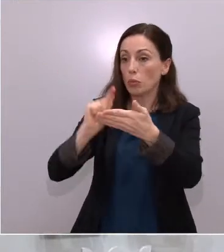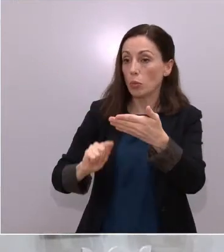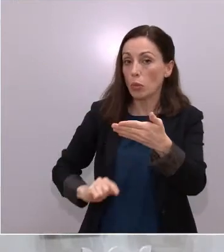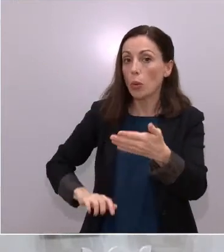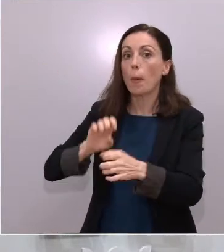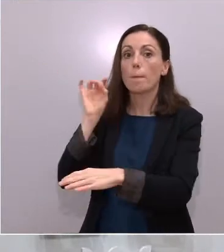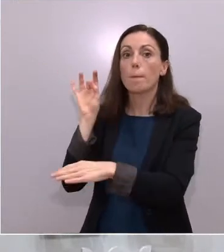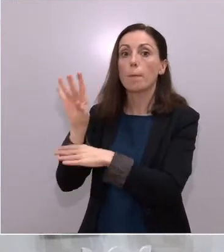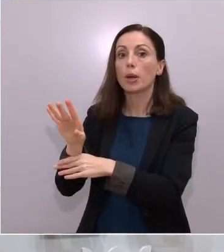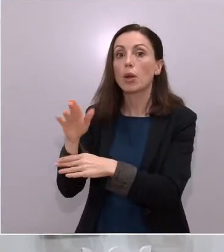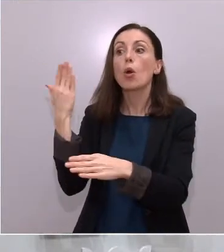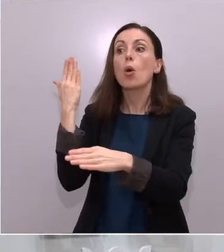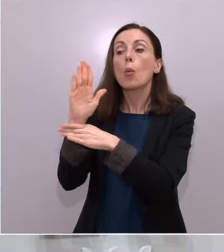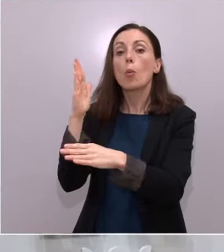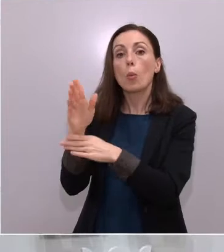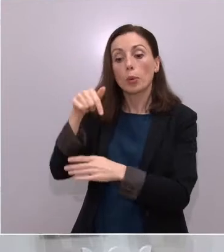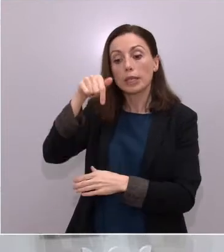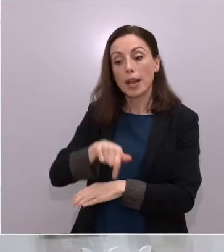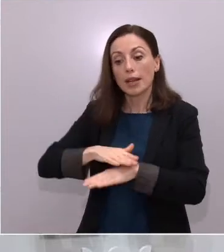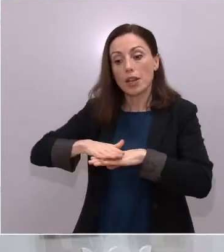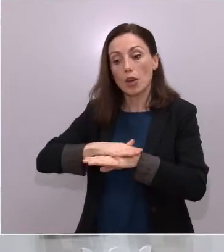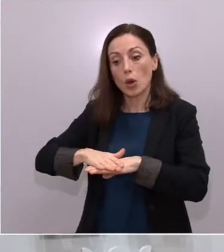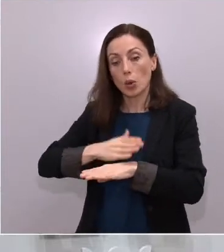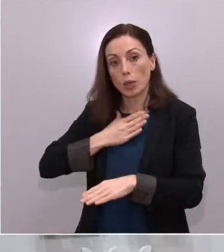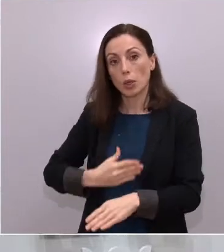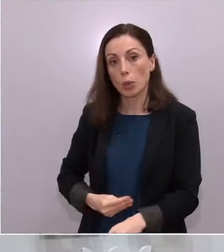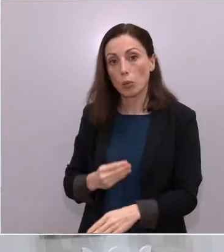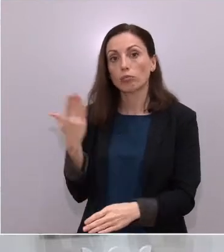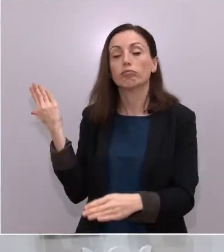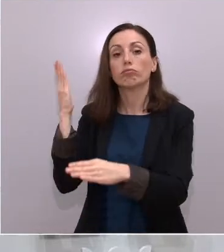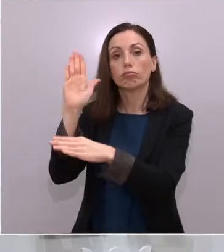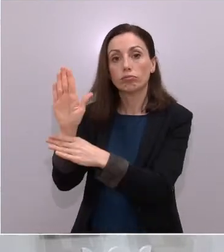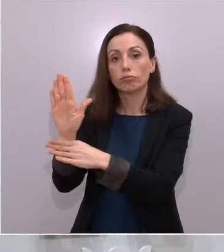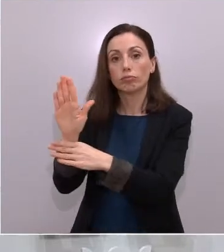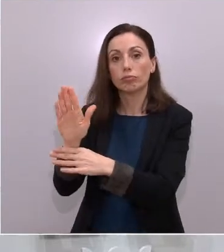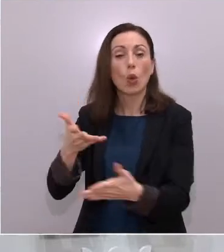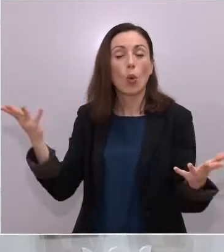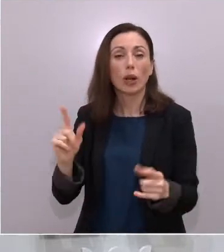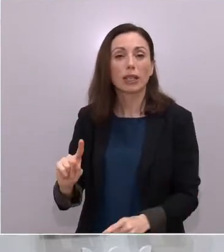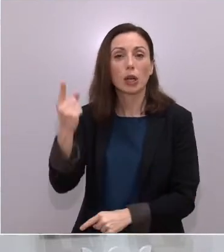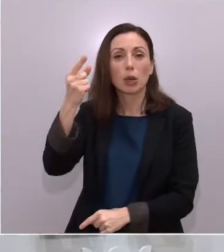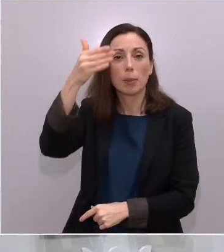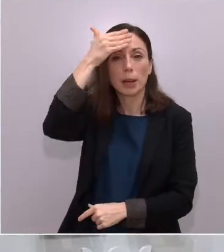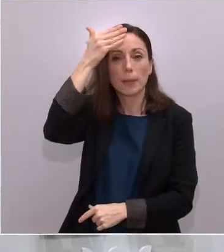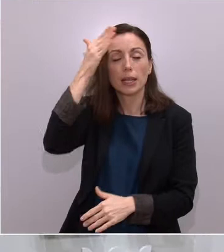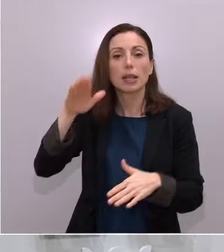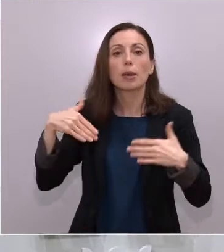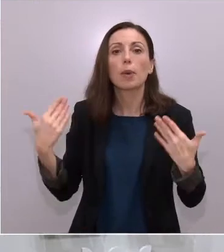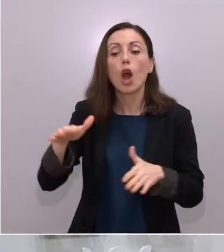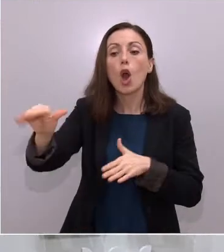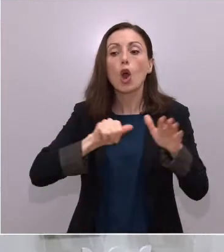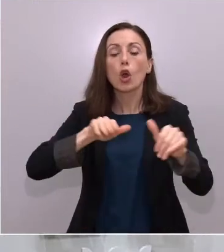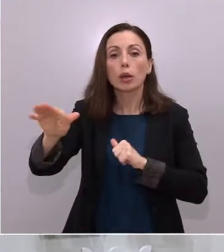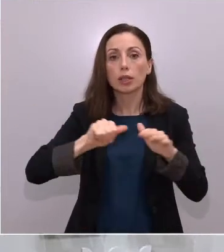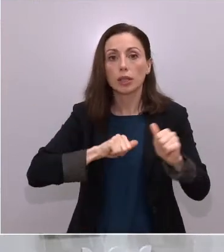de propuestas que el Ejecutivo de la región de Murcia plantea para ello. Lo más urgente, la convocatoria del Consejo